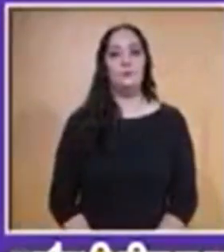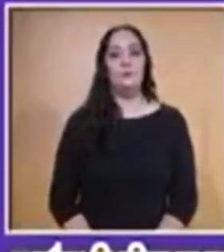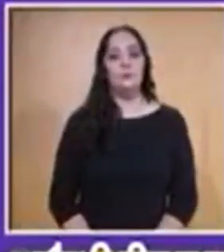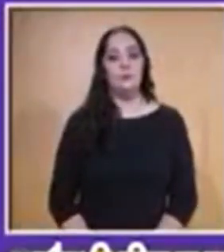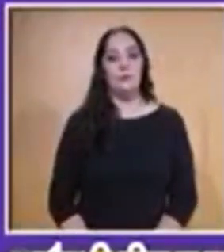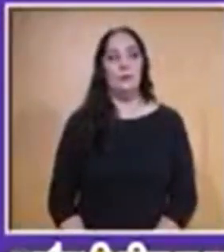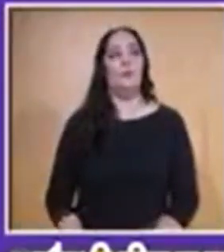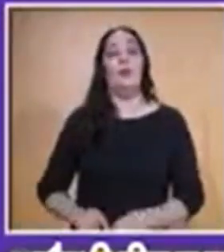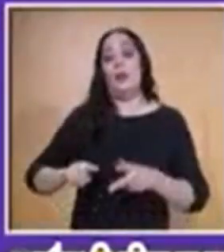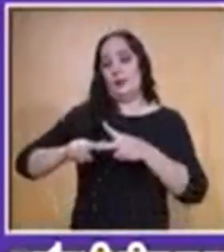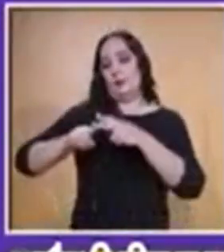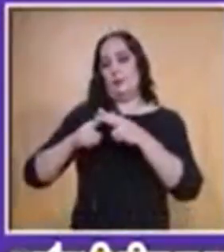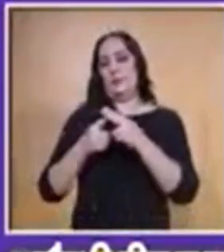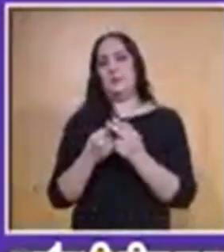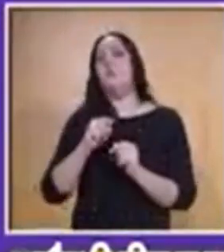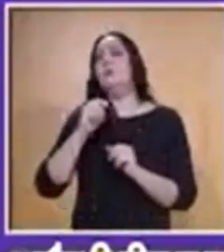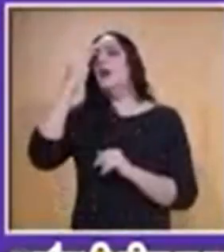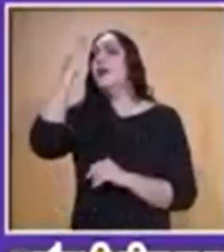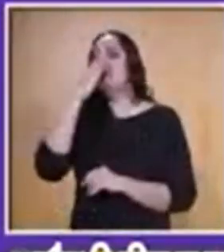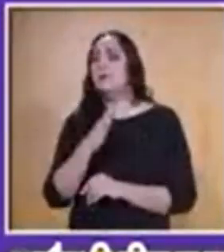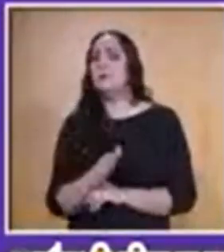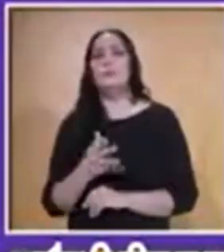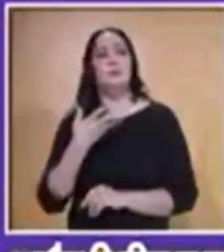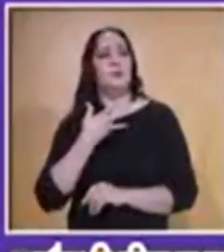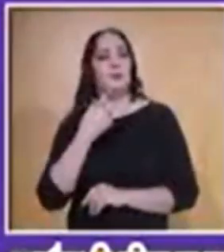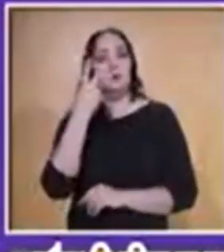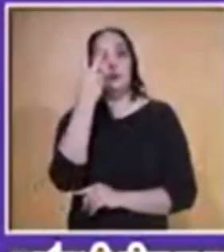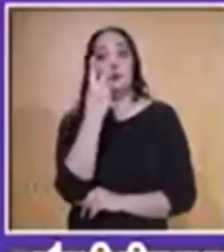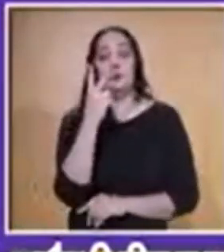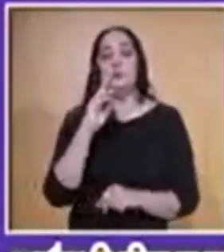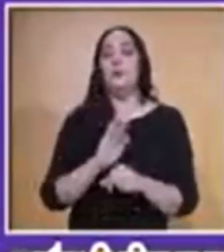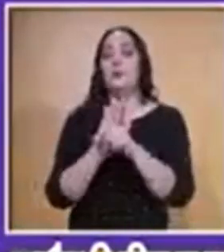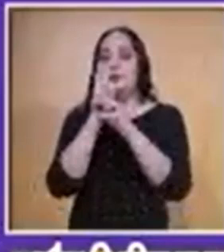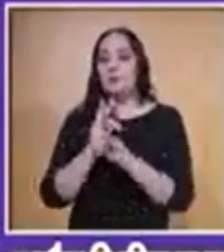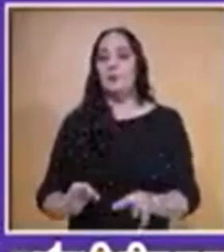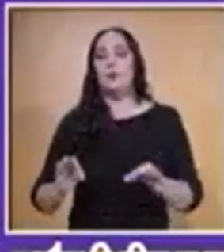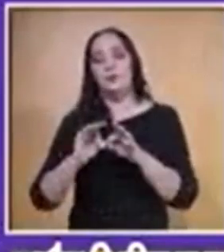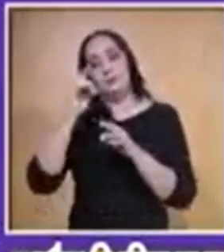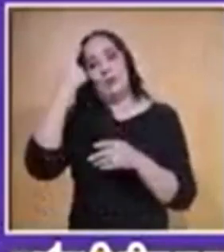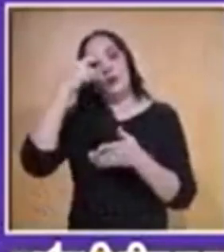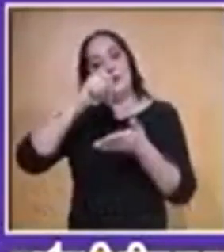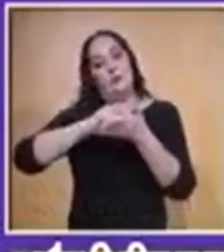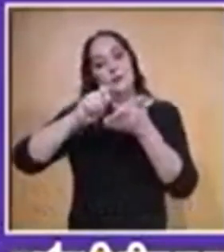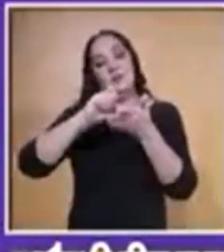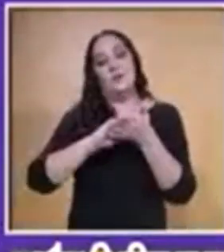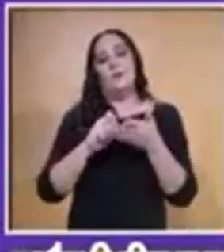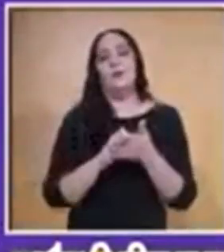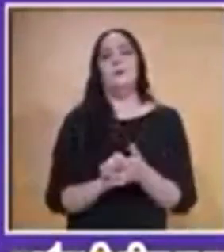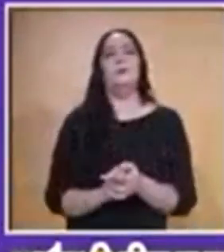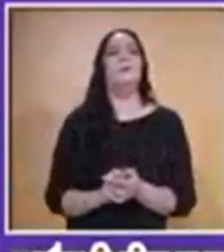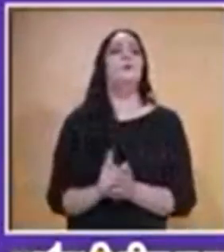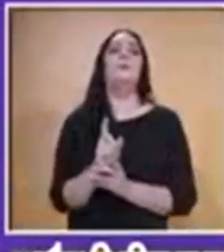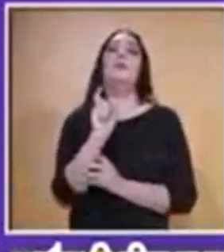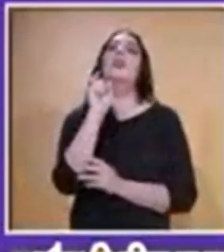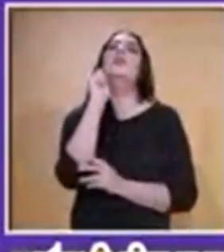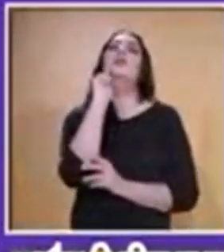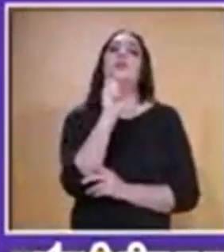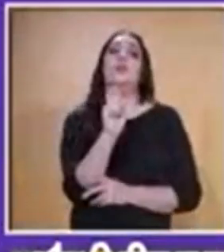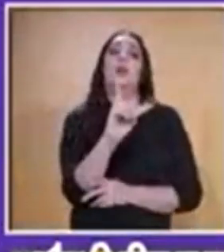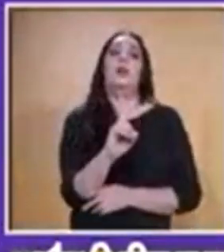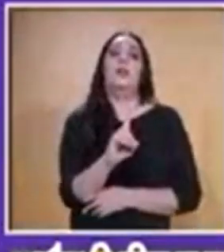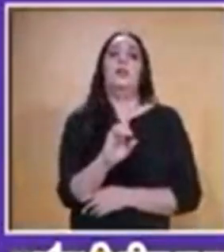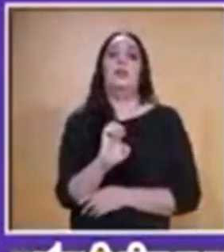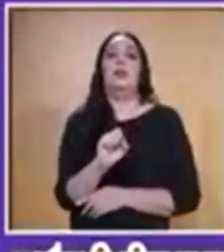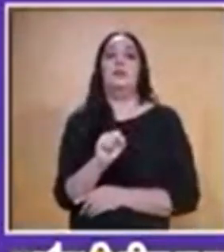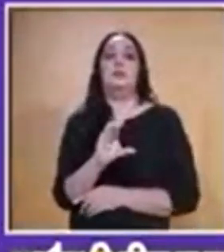Vamos a iniciar con lo que sabemos. Tenemos dos principales puntos a describir. ¿Qué es describir y qué aspectos importantes se